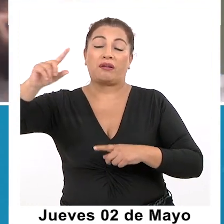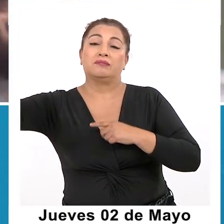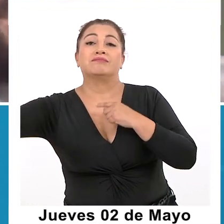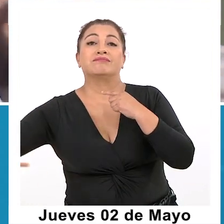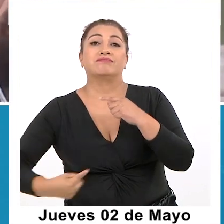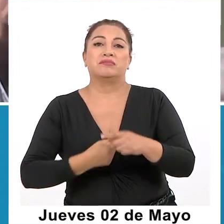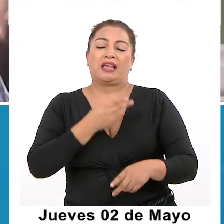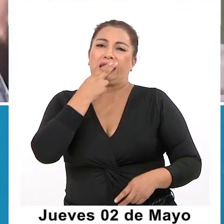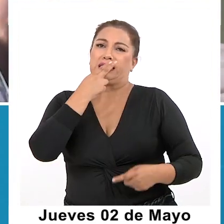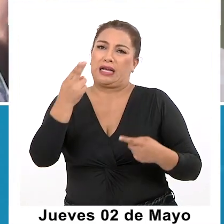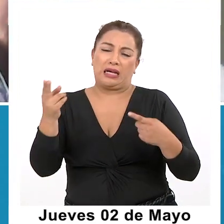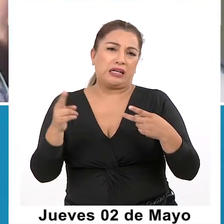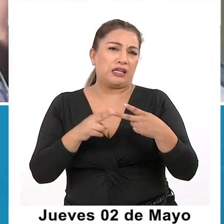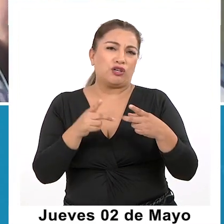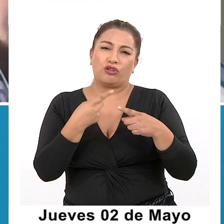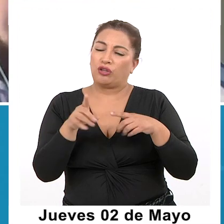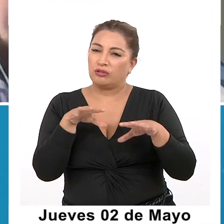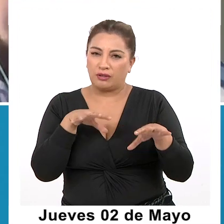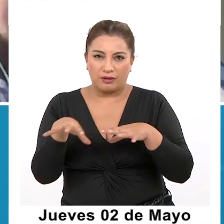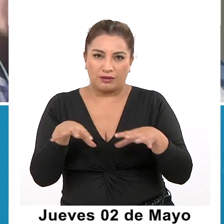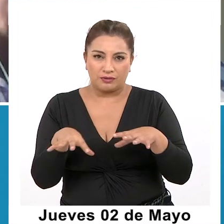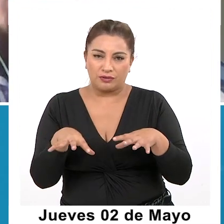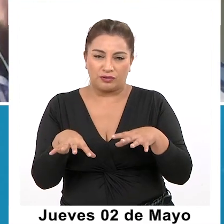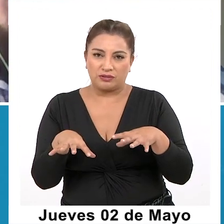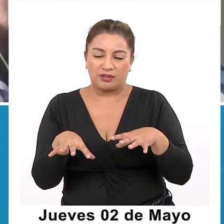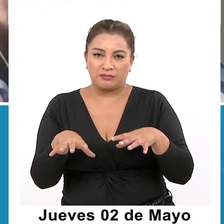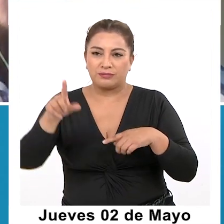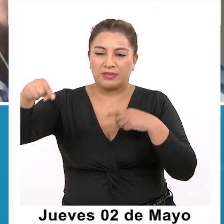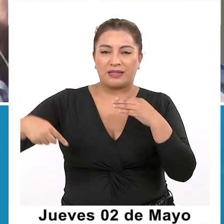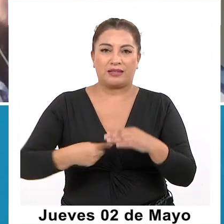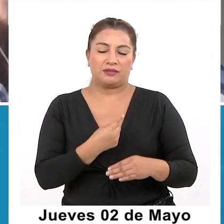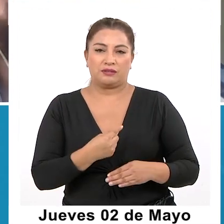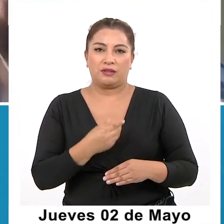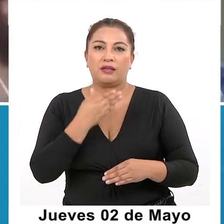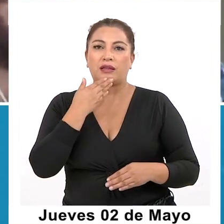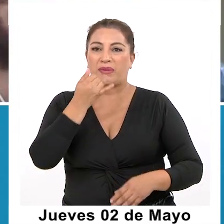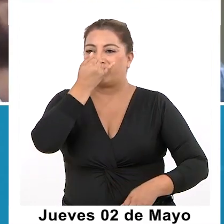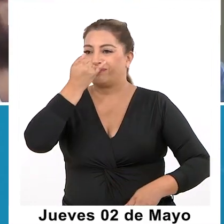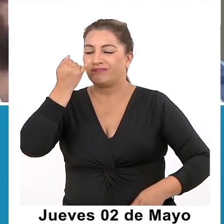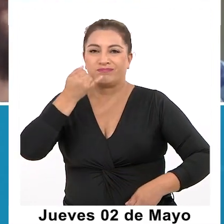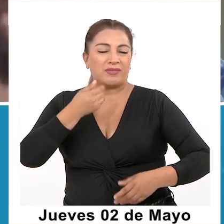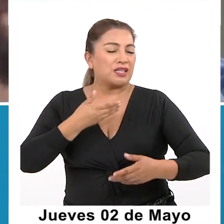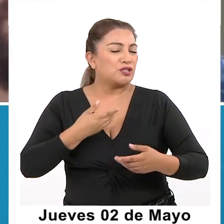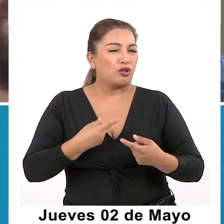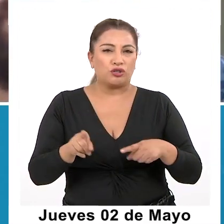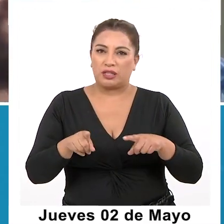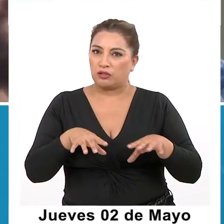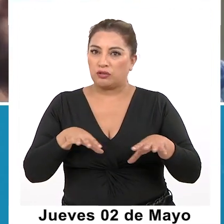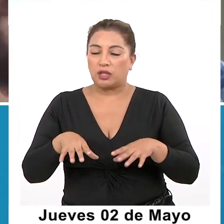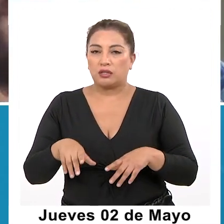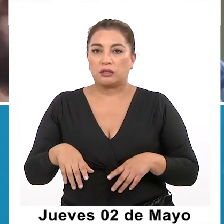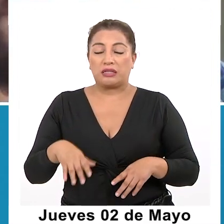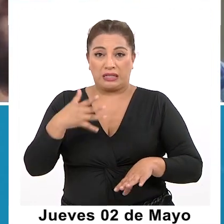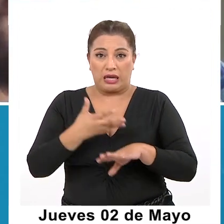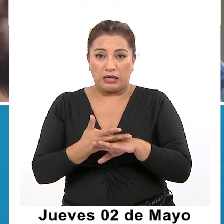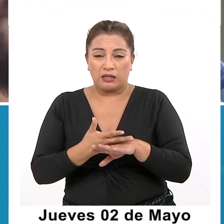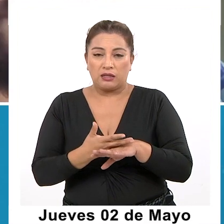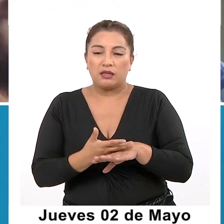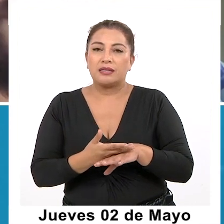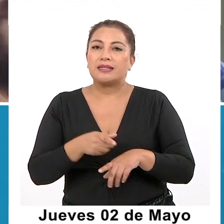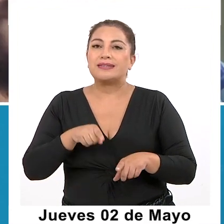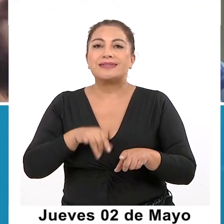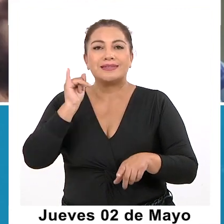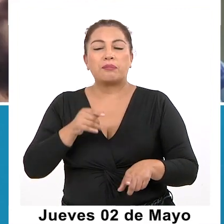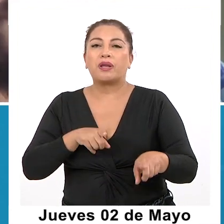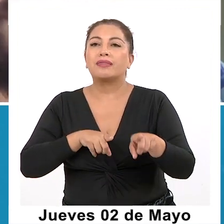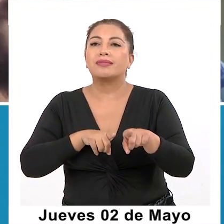de cigarrillos u otro tipo mercancías incluso narcotráfico que se produce y que nosotros tenemos incidencia directa